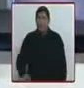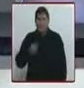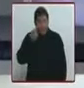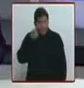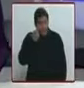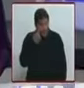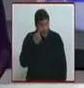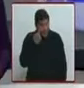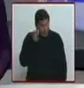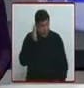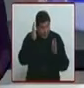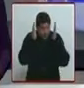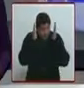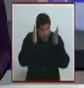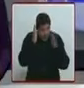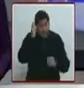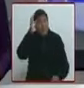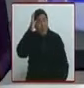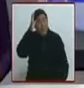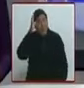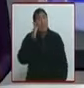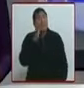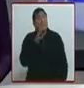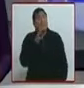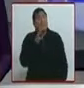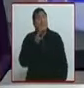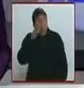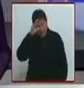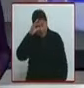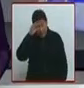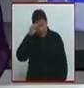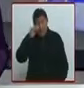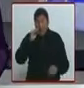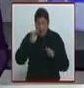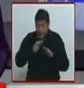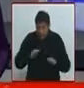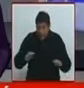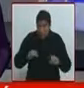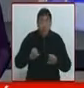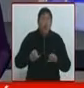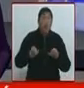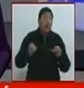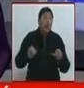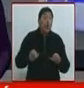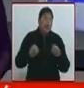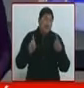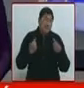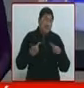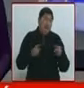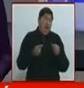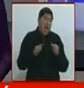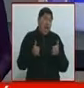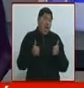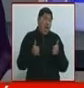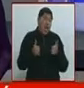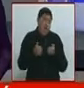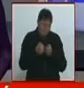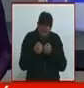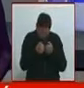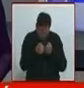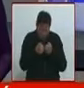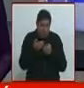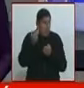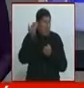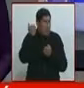Ojo, papás. Ojo con los niños, con los jovencitos que van a los juegos en internet, aquellos juegos en red. Hace unos días